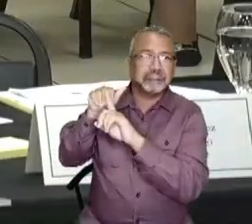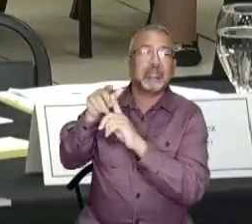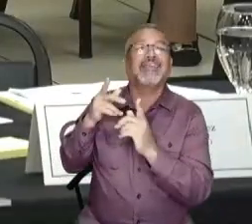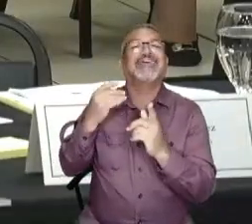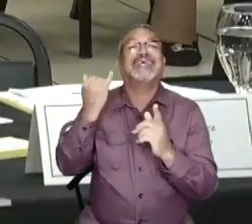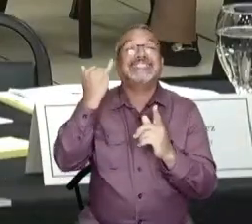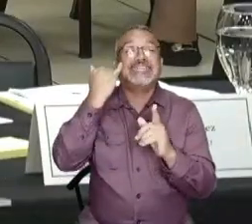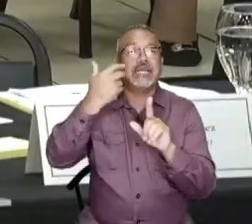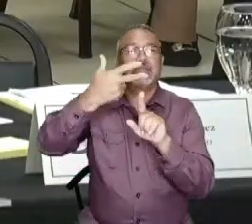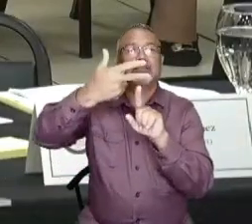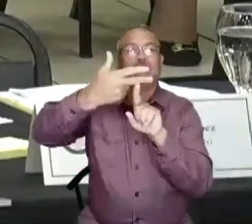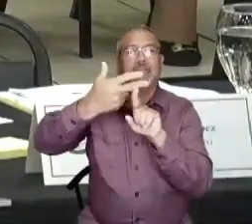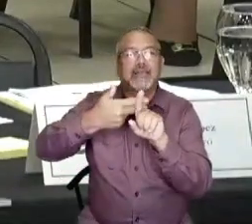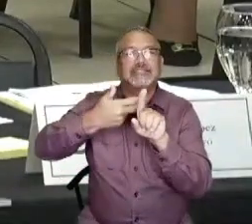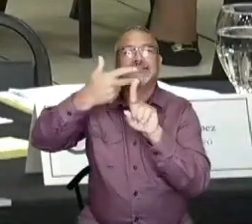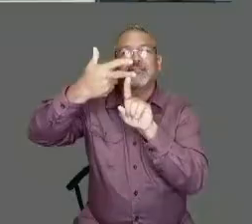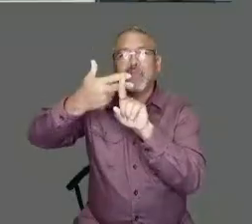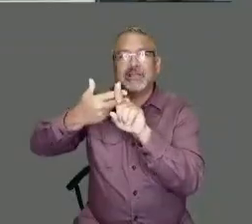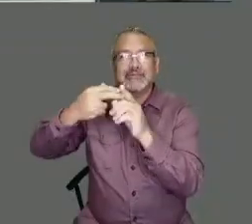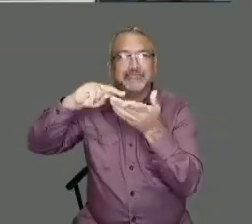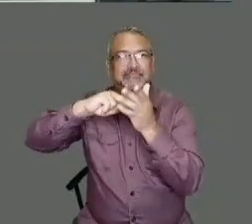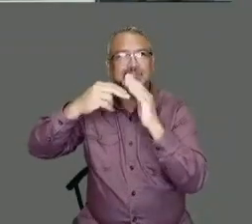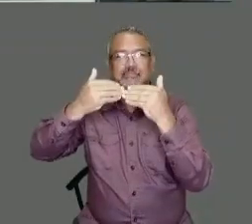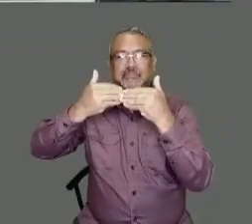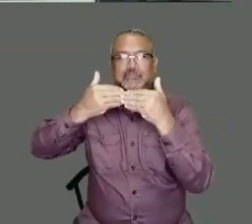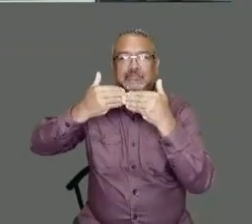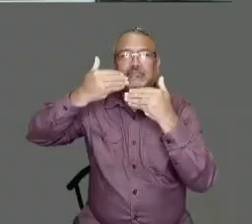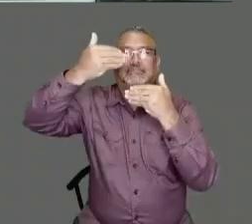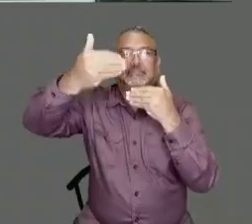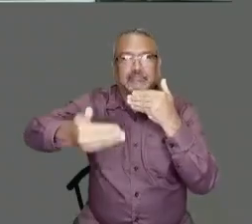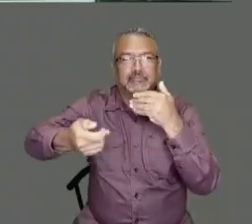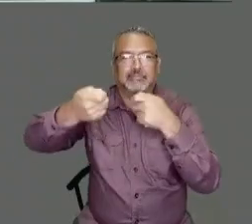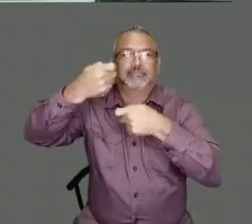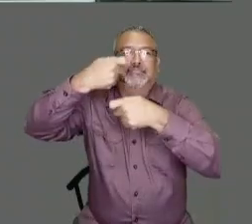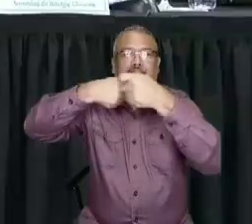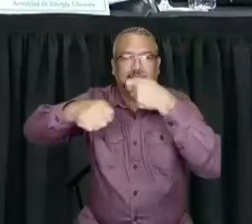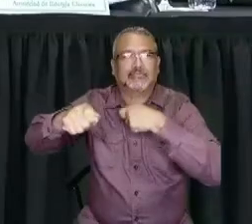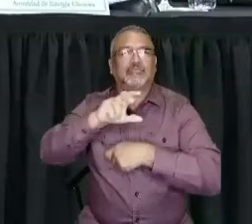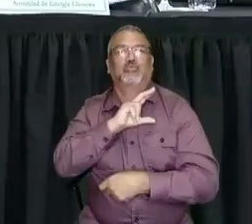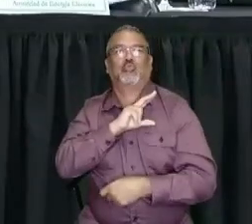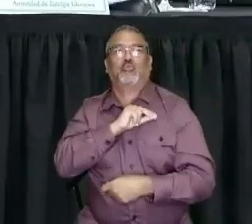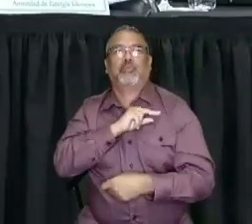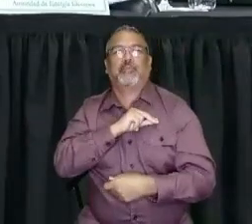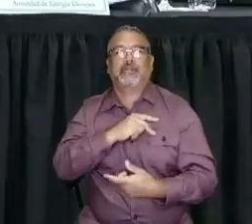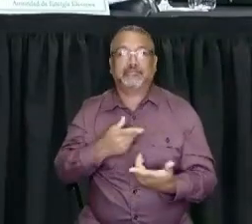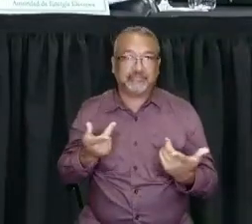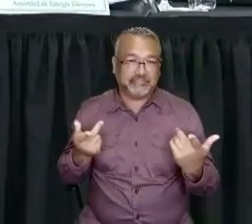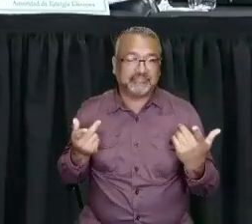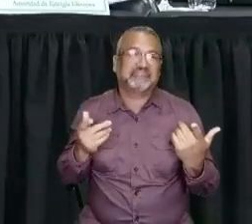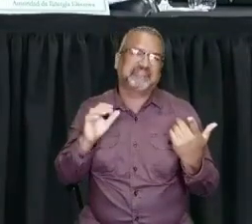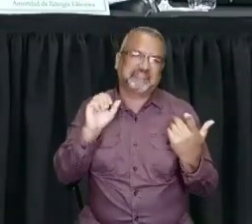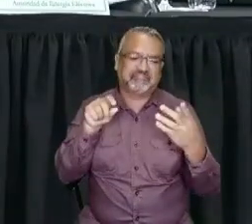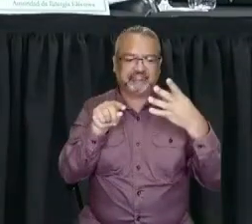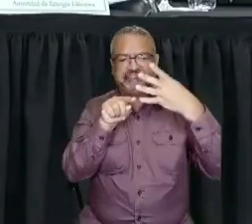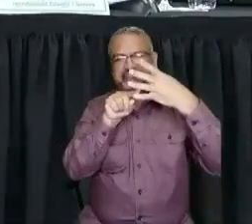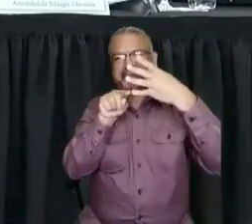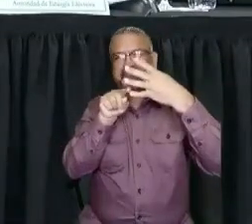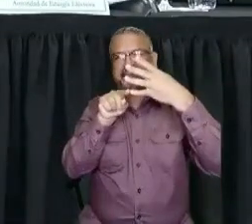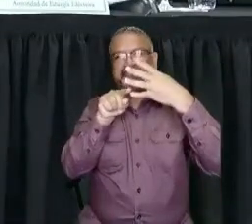trimestralmente la próxima actualización la presenta en noviembre en noviembre finales de noviembre porque